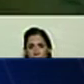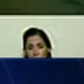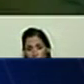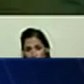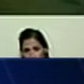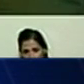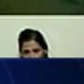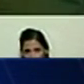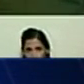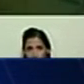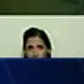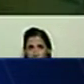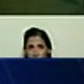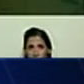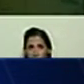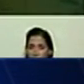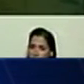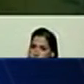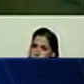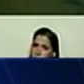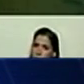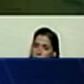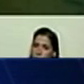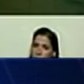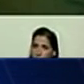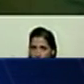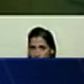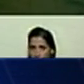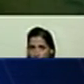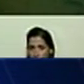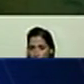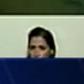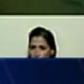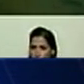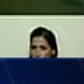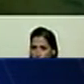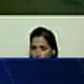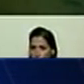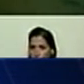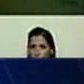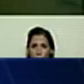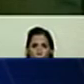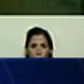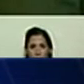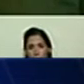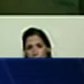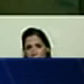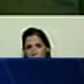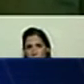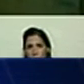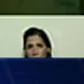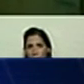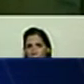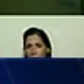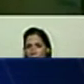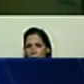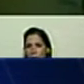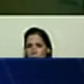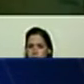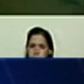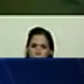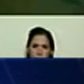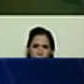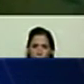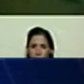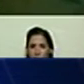dudas, lo planteado por esta suerte de conjurados contra Venezuela representa una flagrante violación del